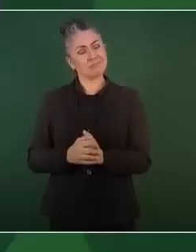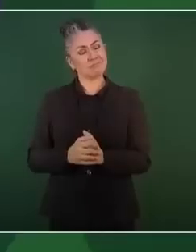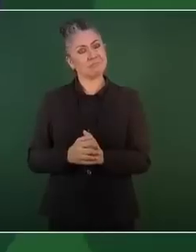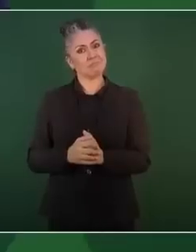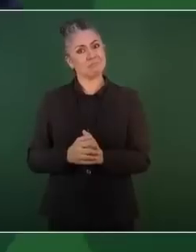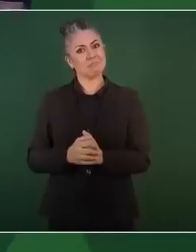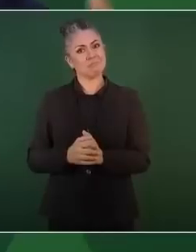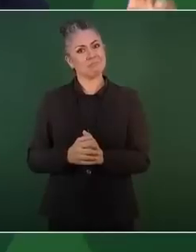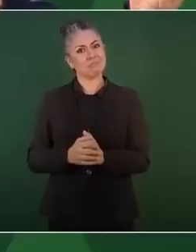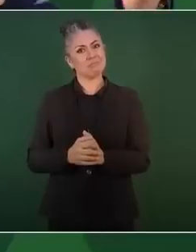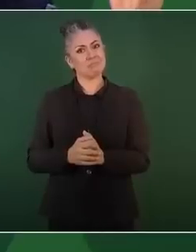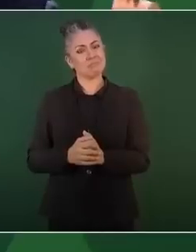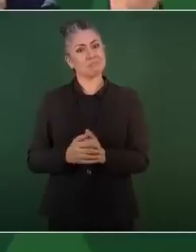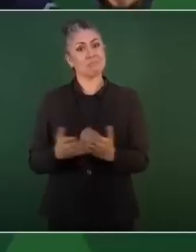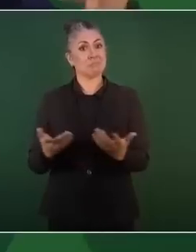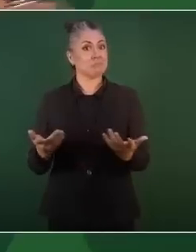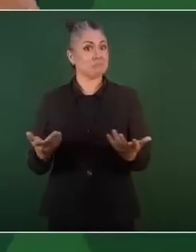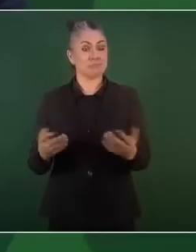de